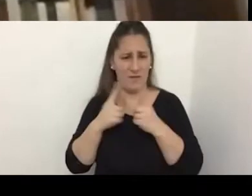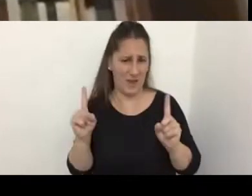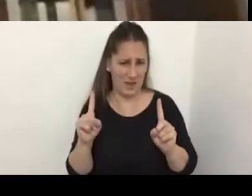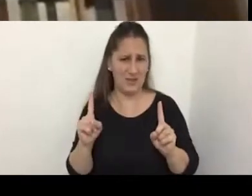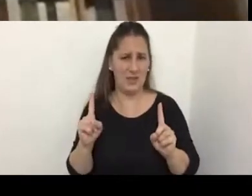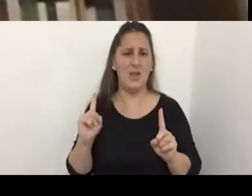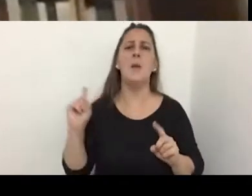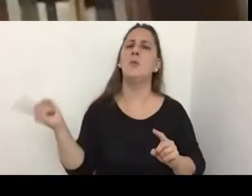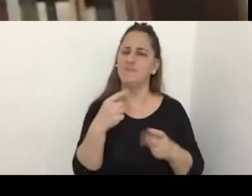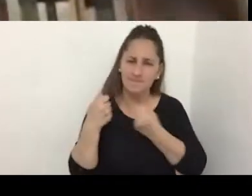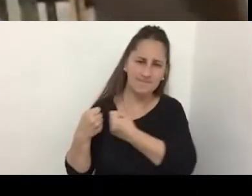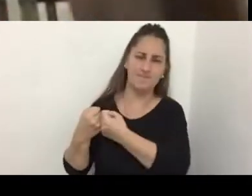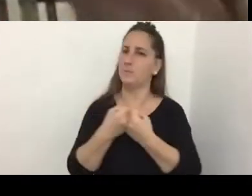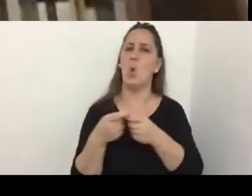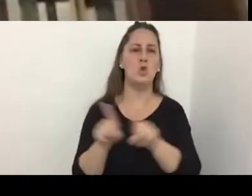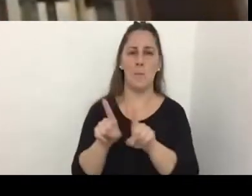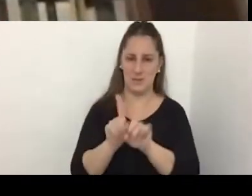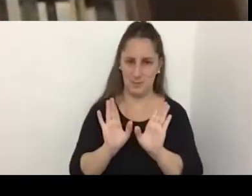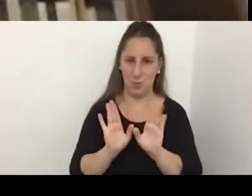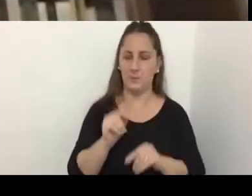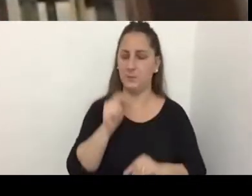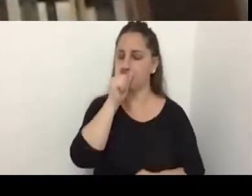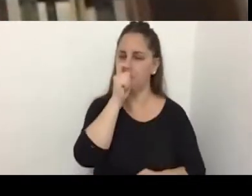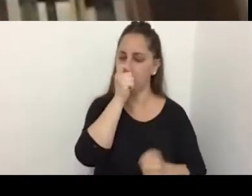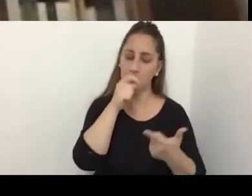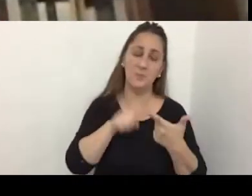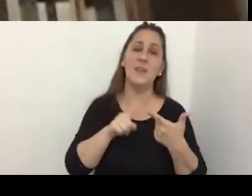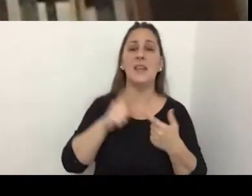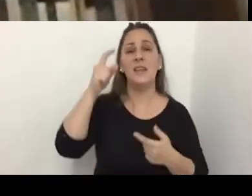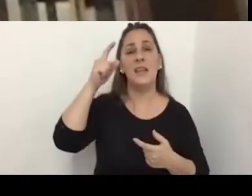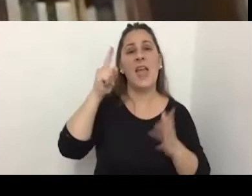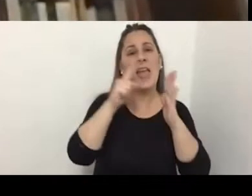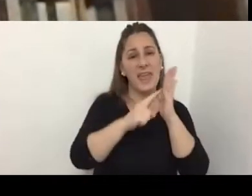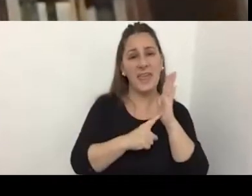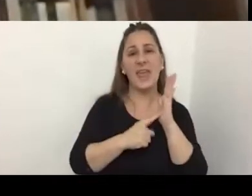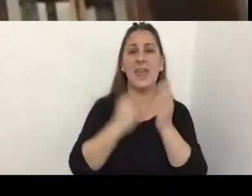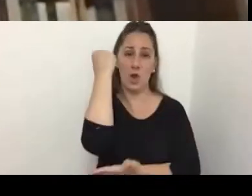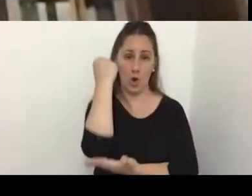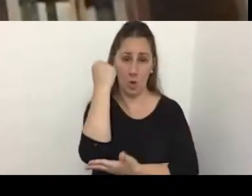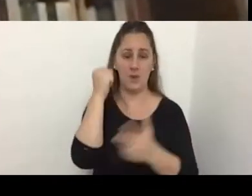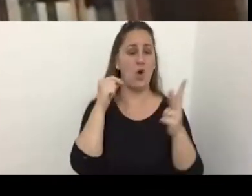convenir que no hacen lo mismo. Después hay un eje económico y un eje social.